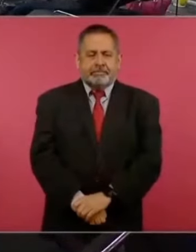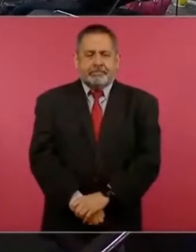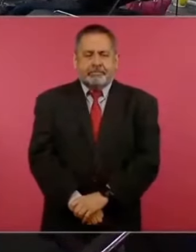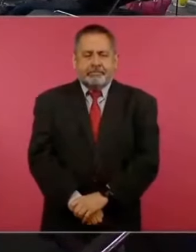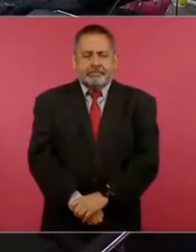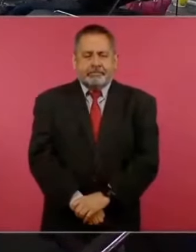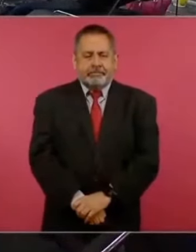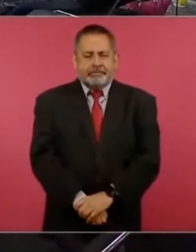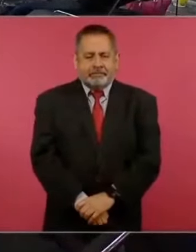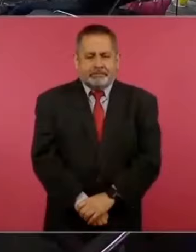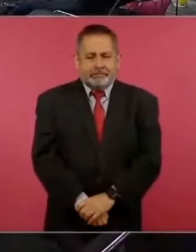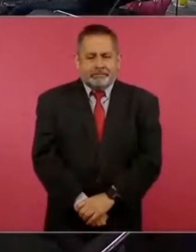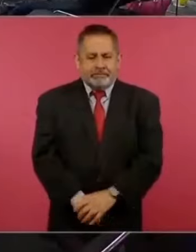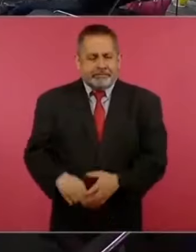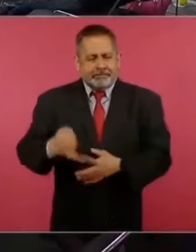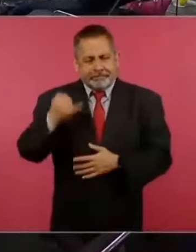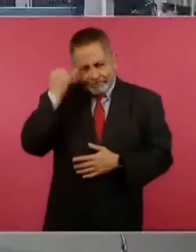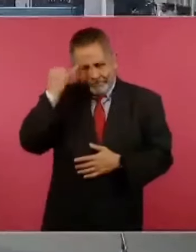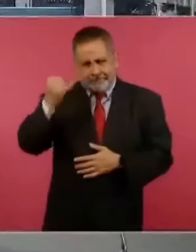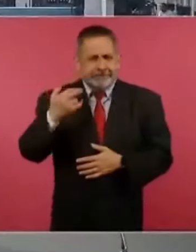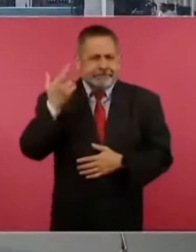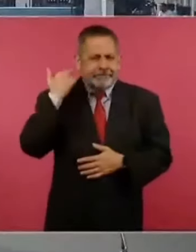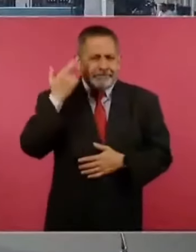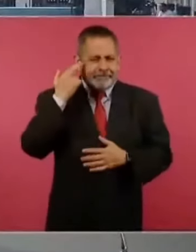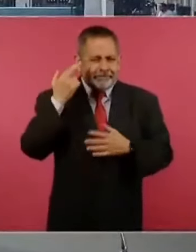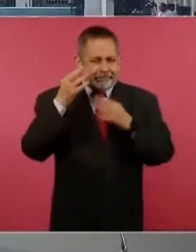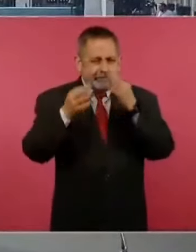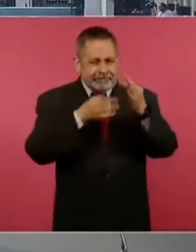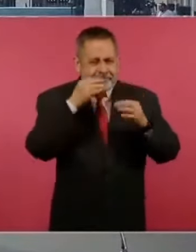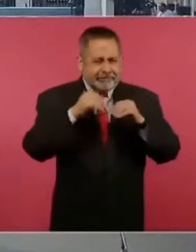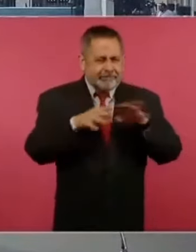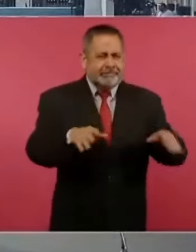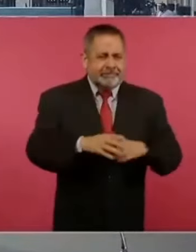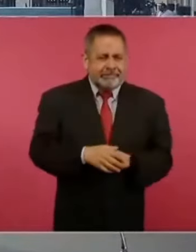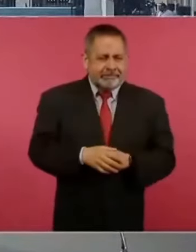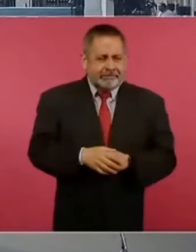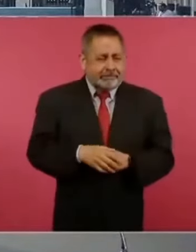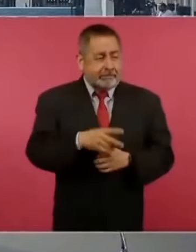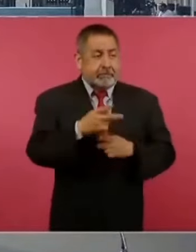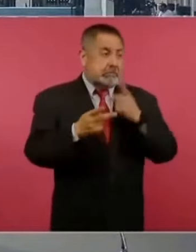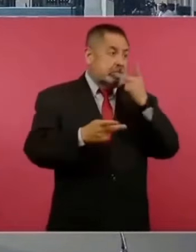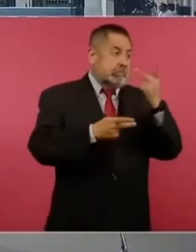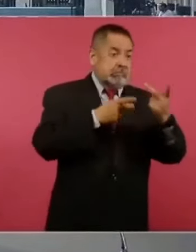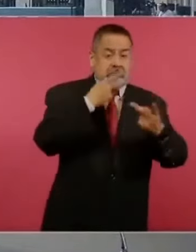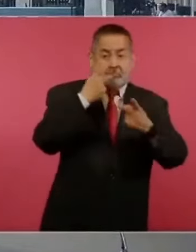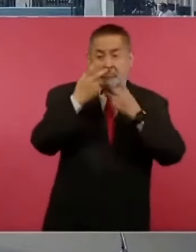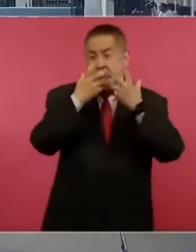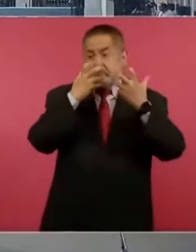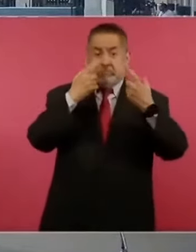No, imagínense la radio, sí. Los gritos en la radio,